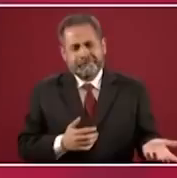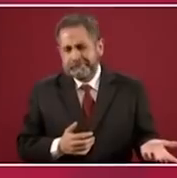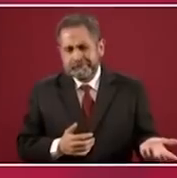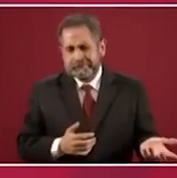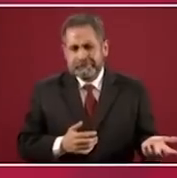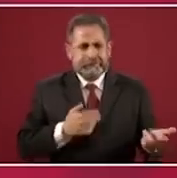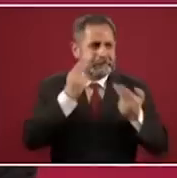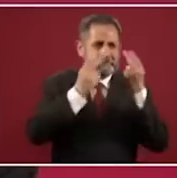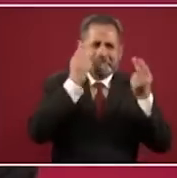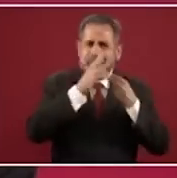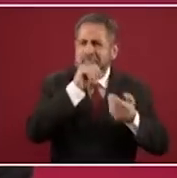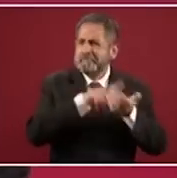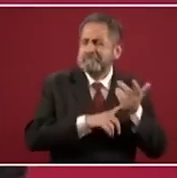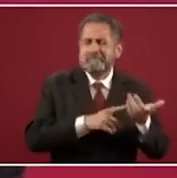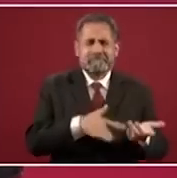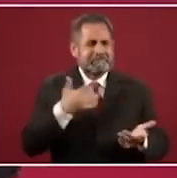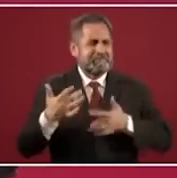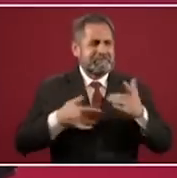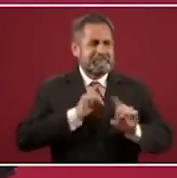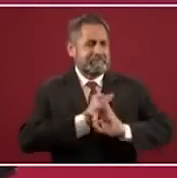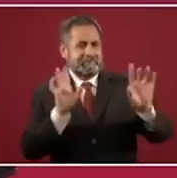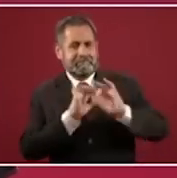de mal humor,